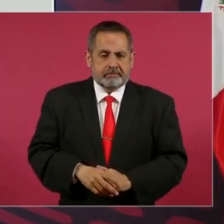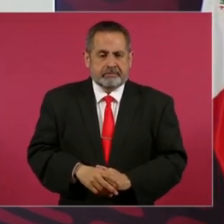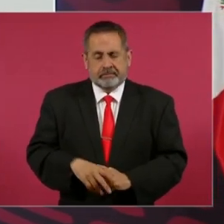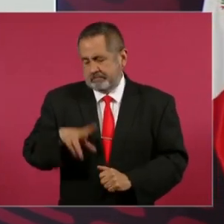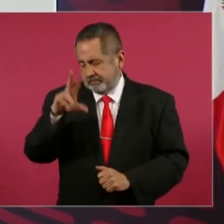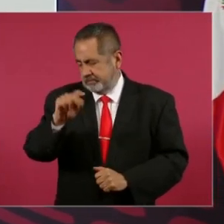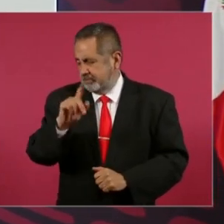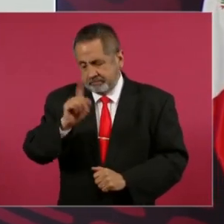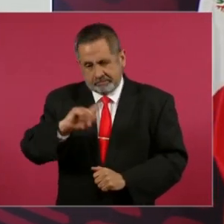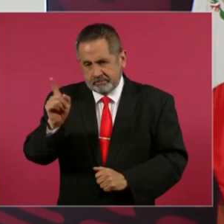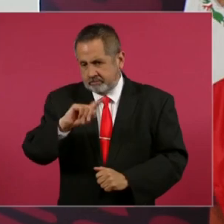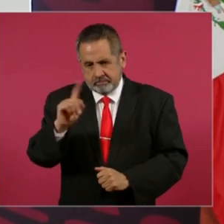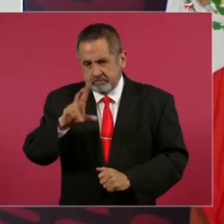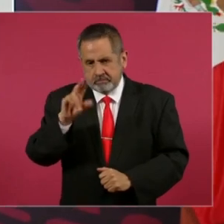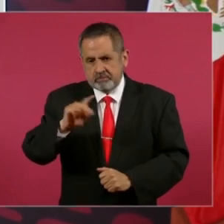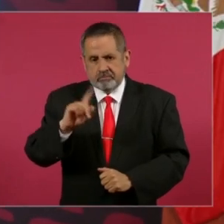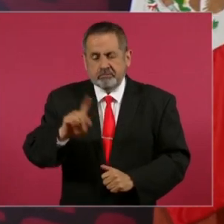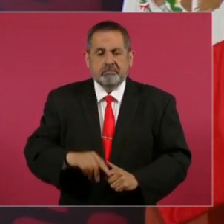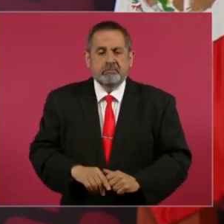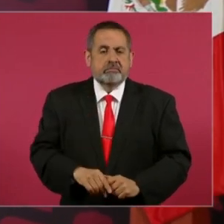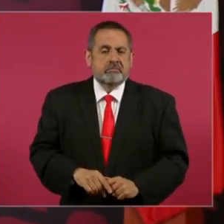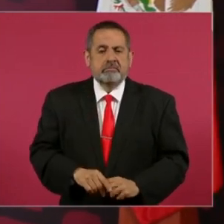No,